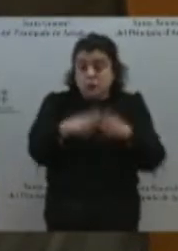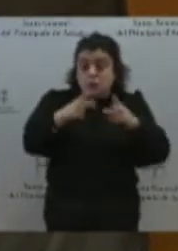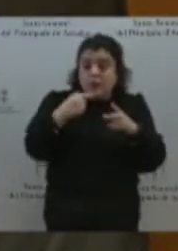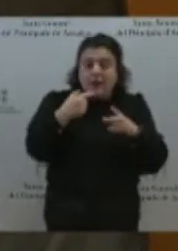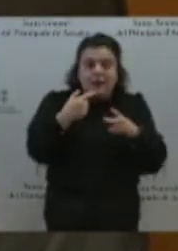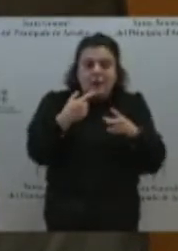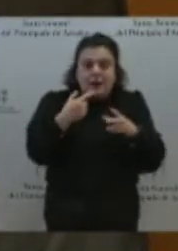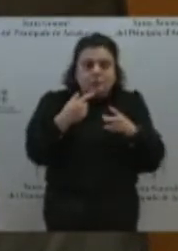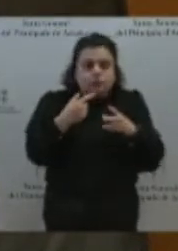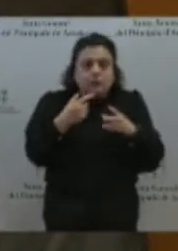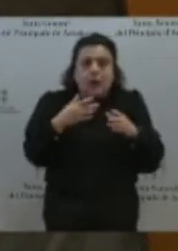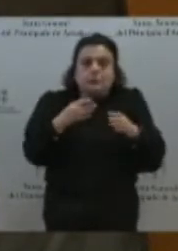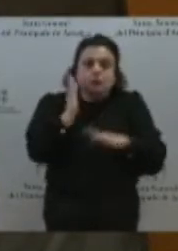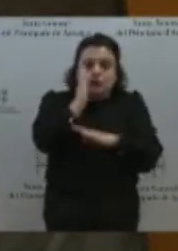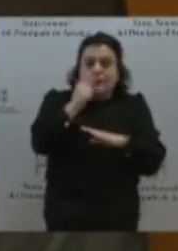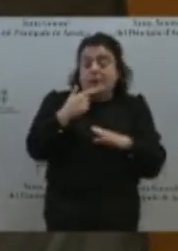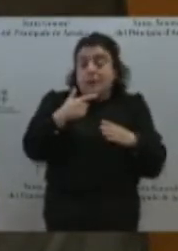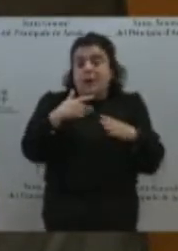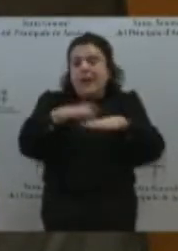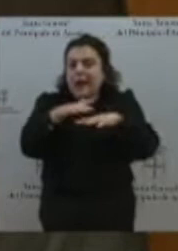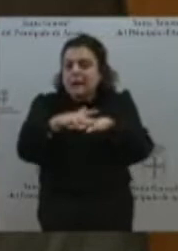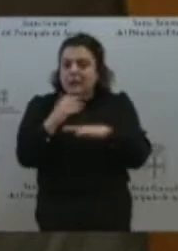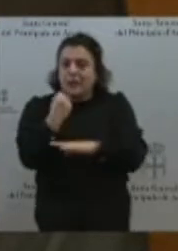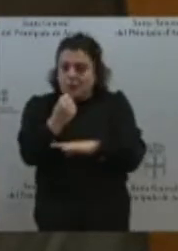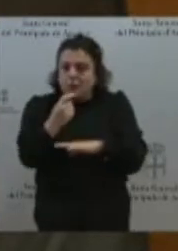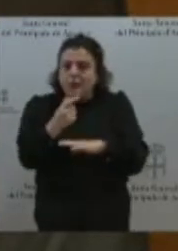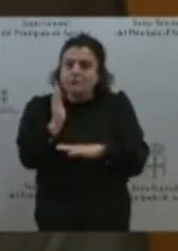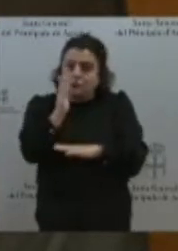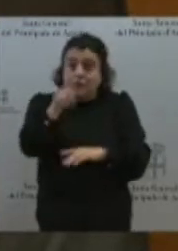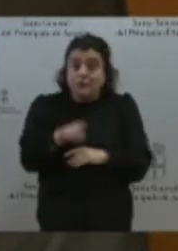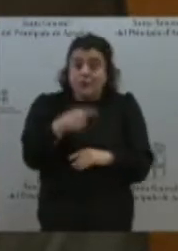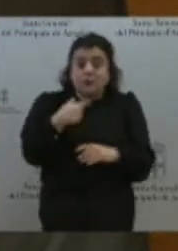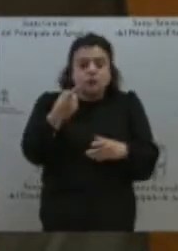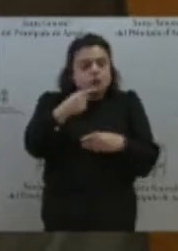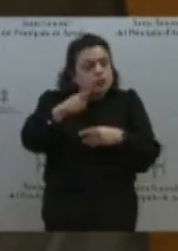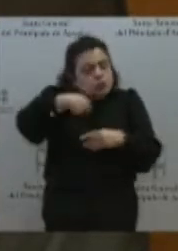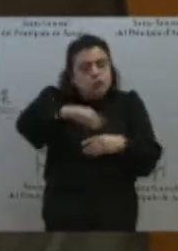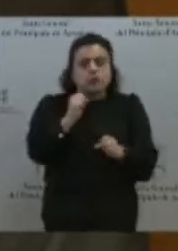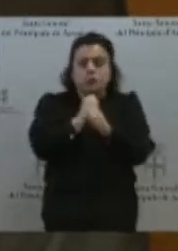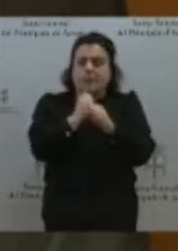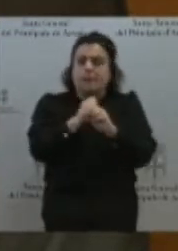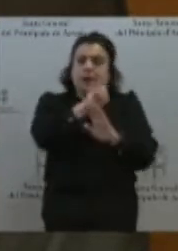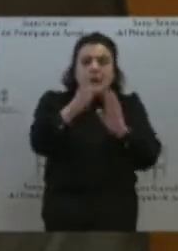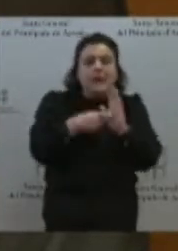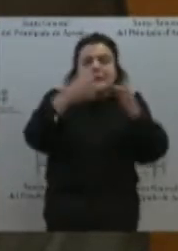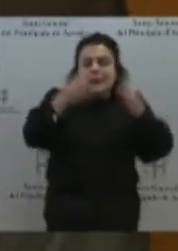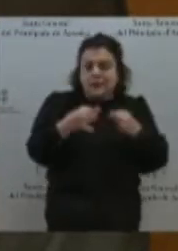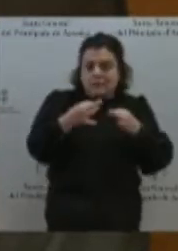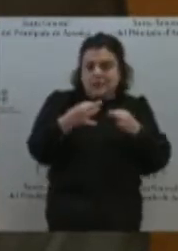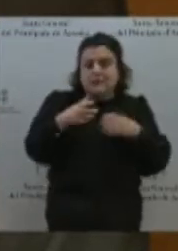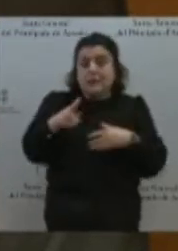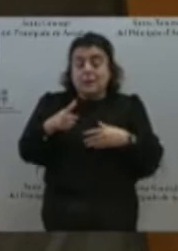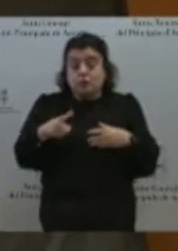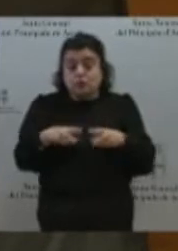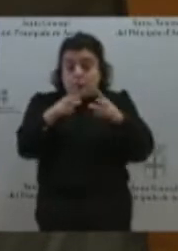previsión, trabajamos con empeño para sacar adelante la Ley de Garantía de Derechos y Prestaciones Vitales. Y por eso no retiramos tampoco en ningún momento